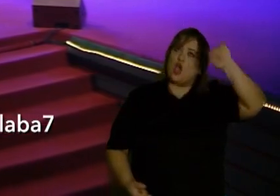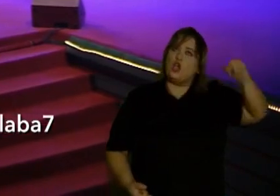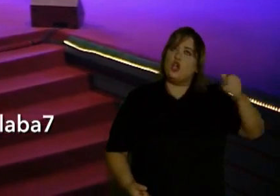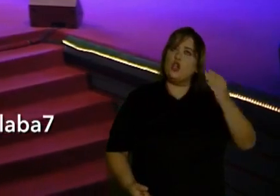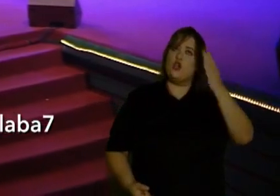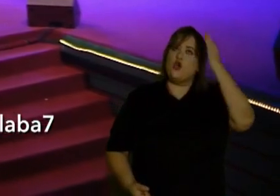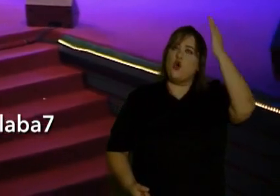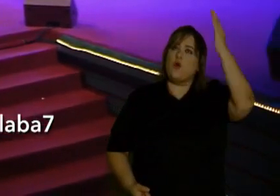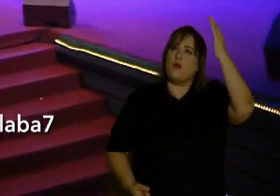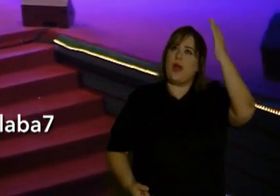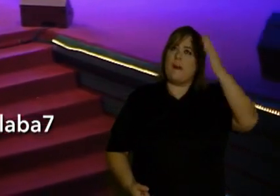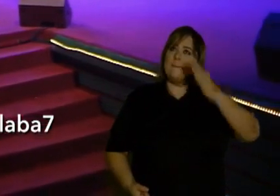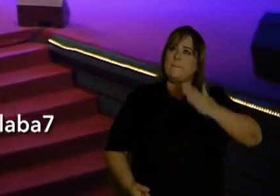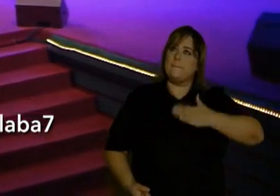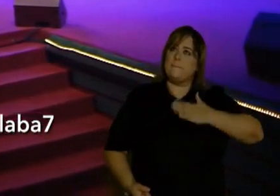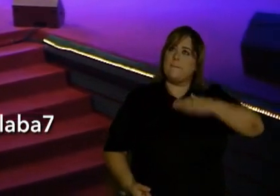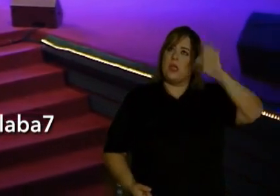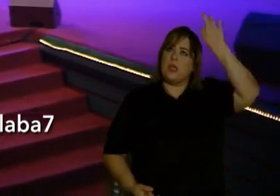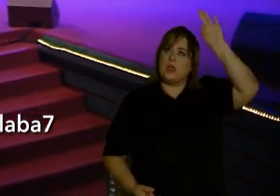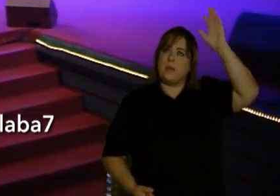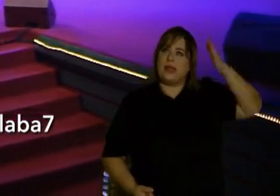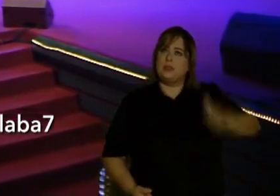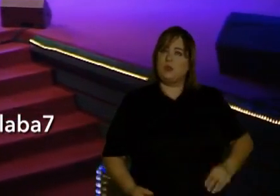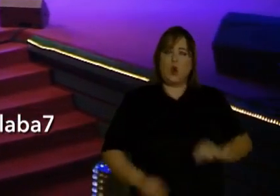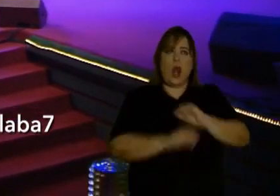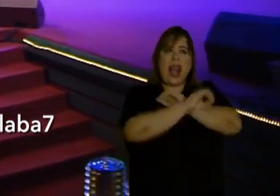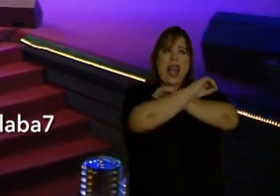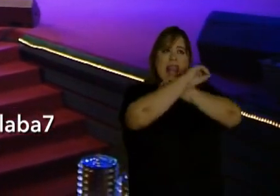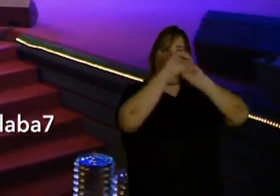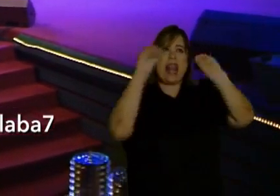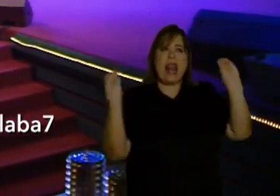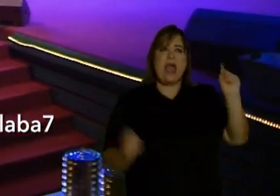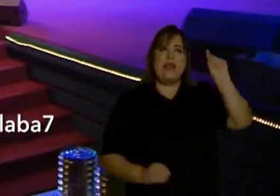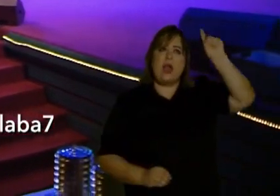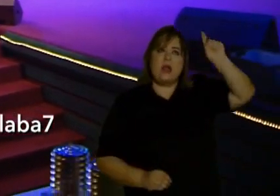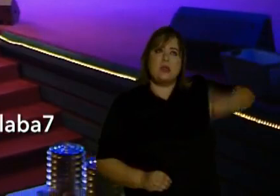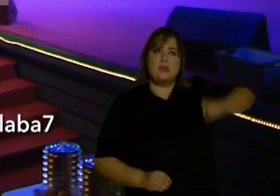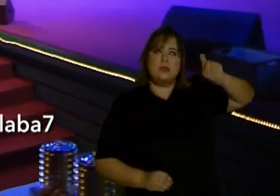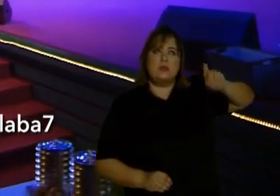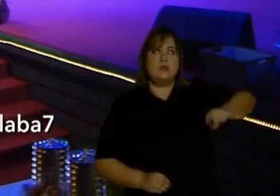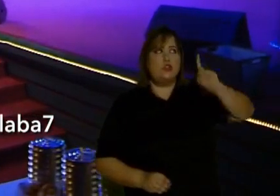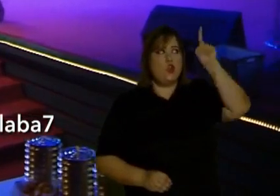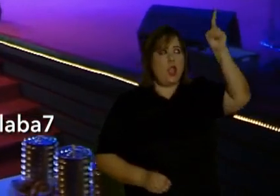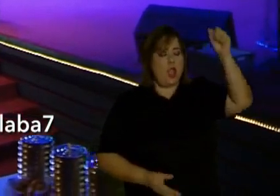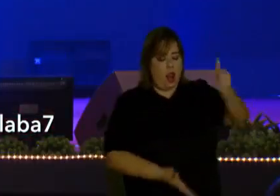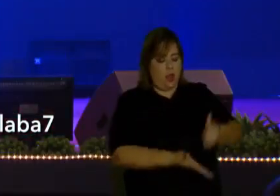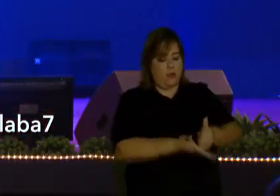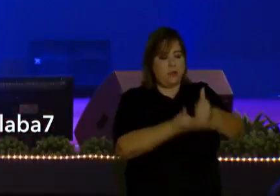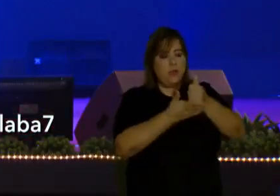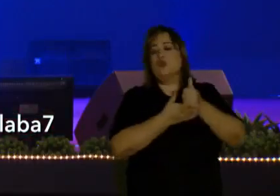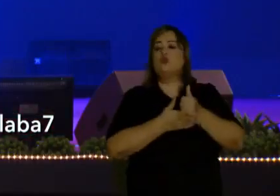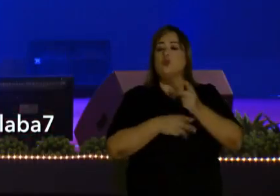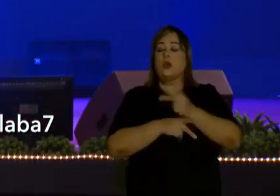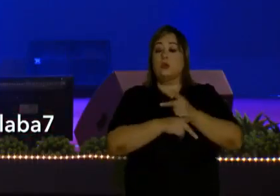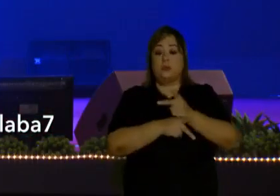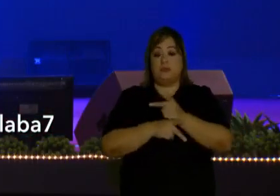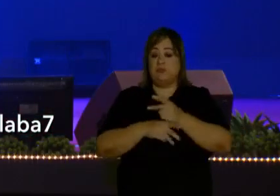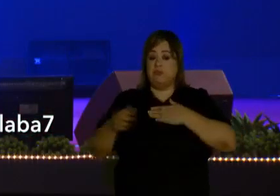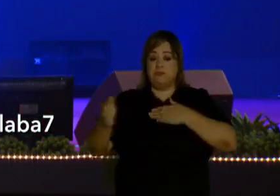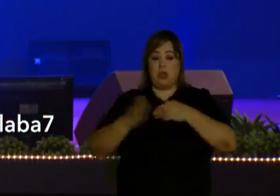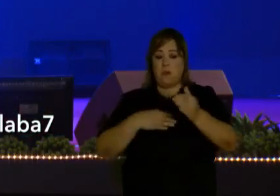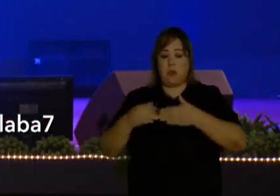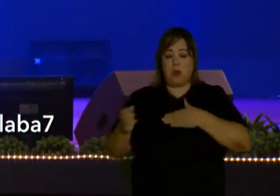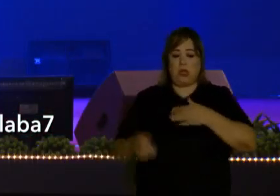hace falta mucha revelación, hace falta entendimiento para saber que aquellos que le son fieles al Señor, no importa lo mucho que tú sepas,